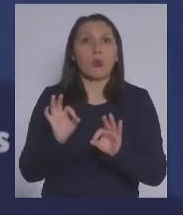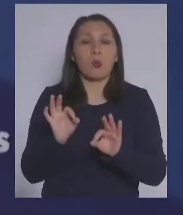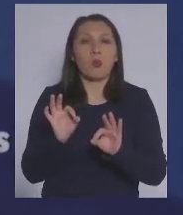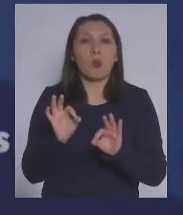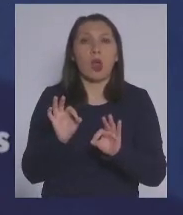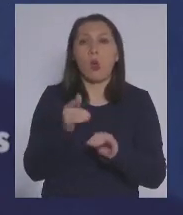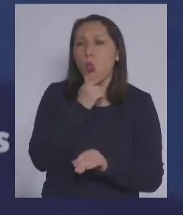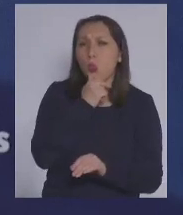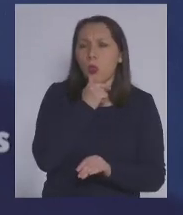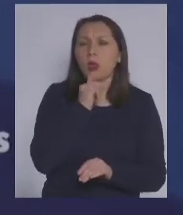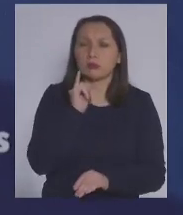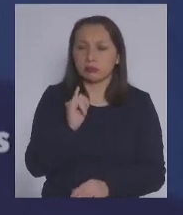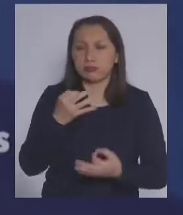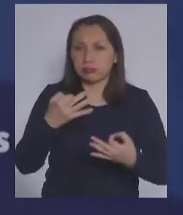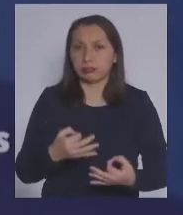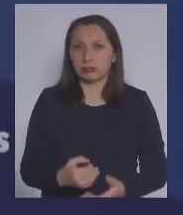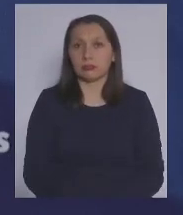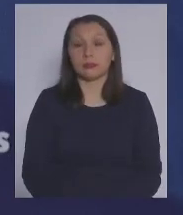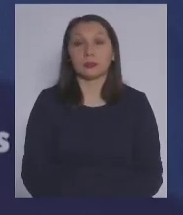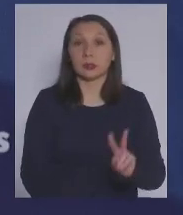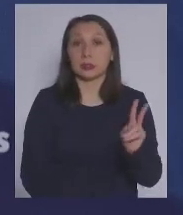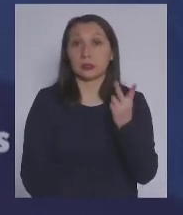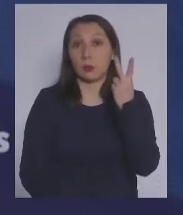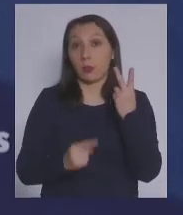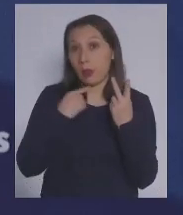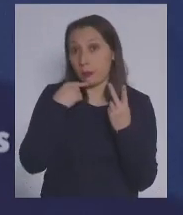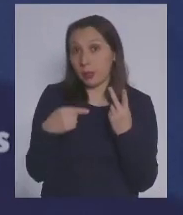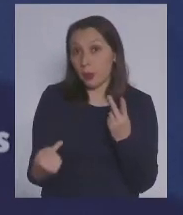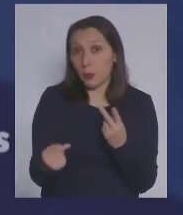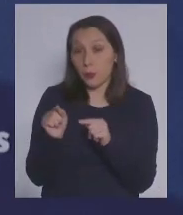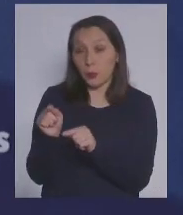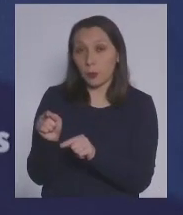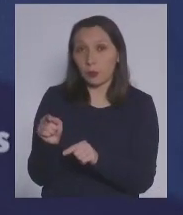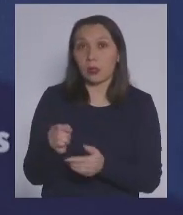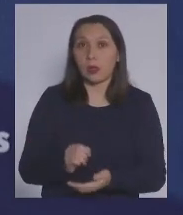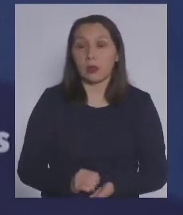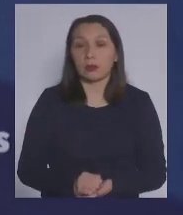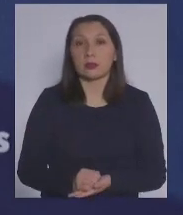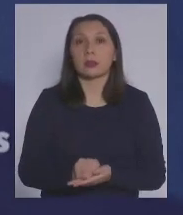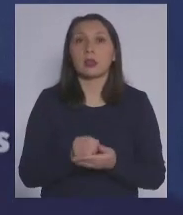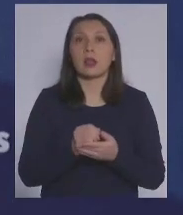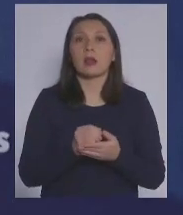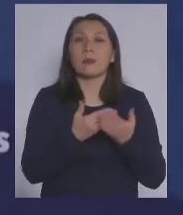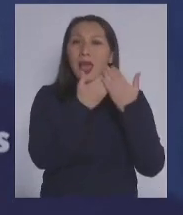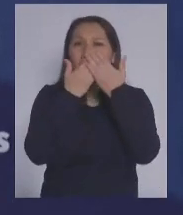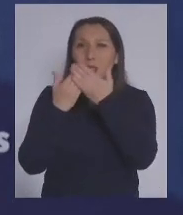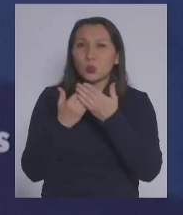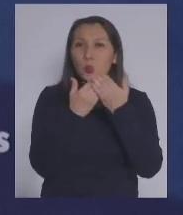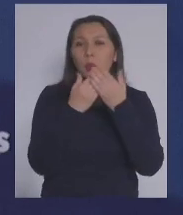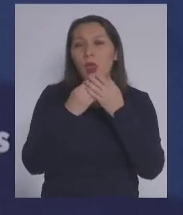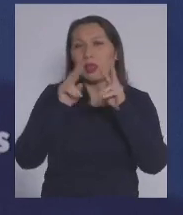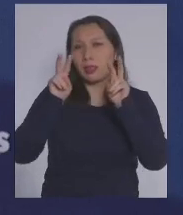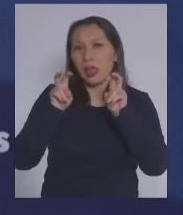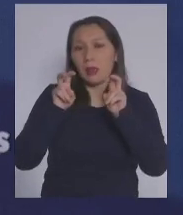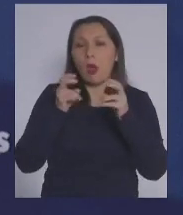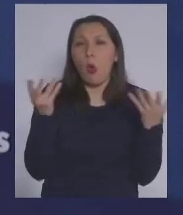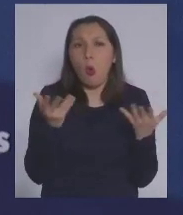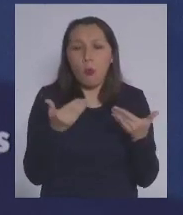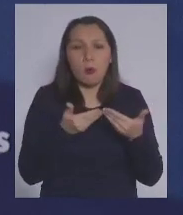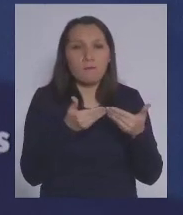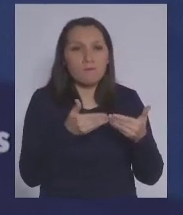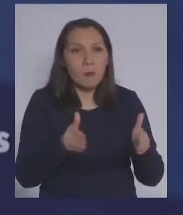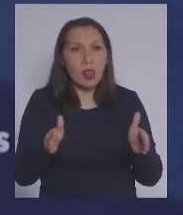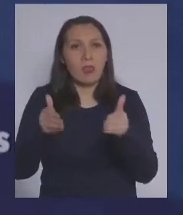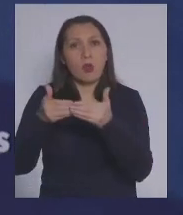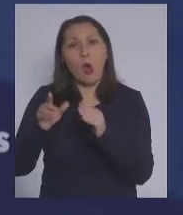a dudas la segunda pregunta con respecto a estudiar medidas de confinamiento o